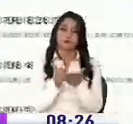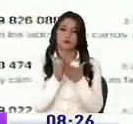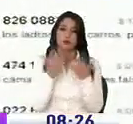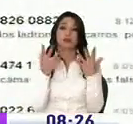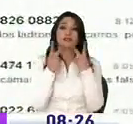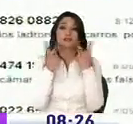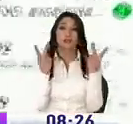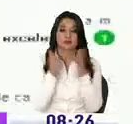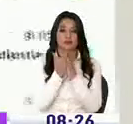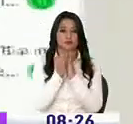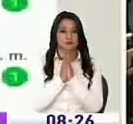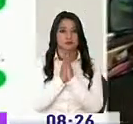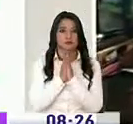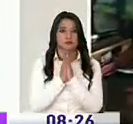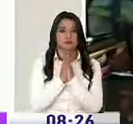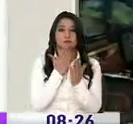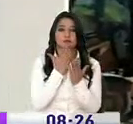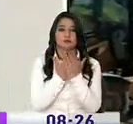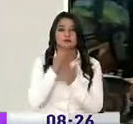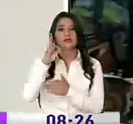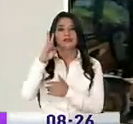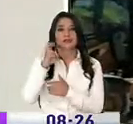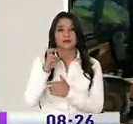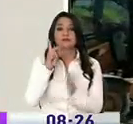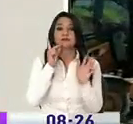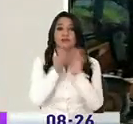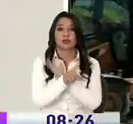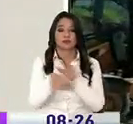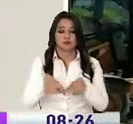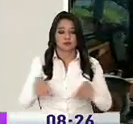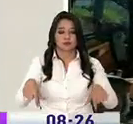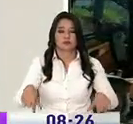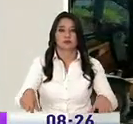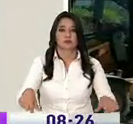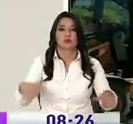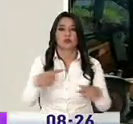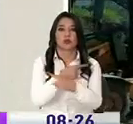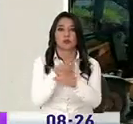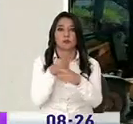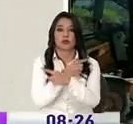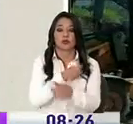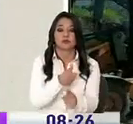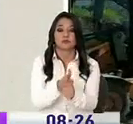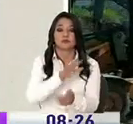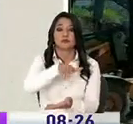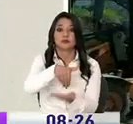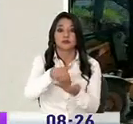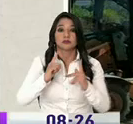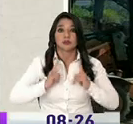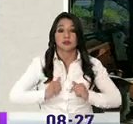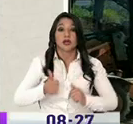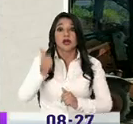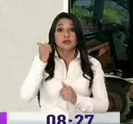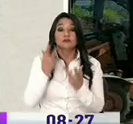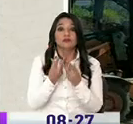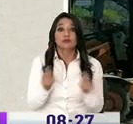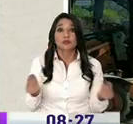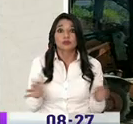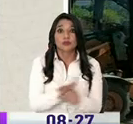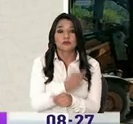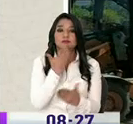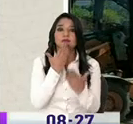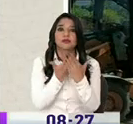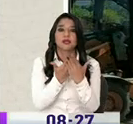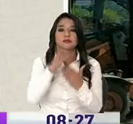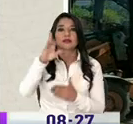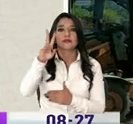por favor. Agradecemos a TVC la denuncia del alcantarillado en la parroquia de Huangopolo frente al centro de salud. Ayer fue solucionado, gracias a este